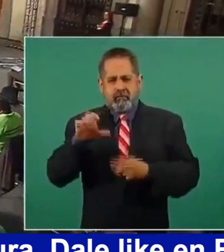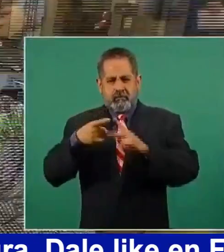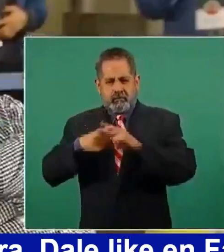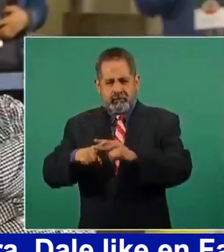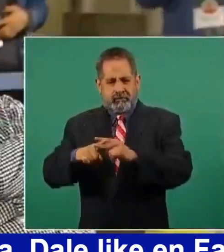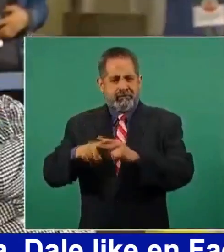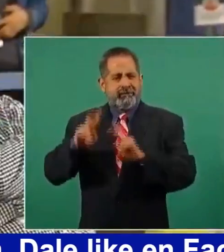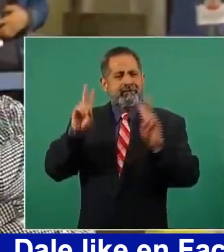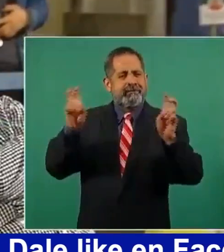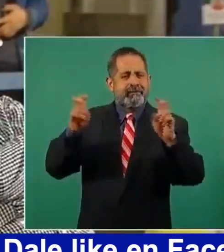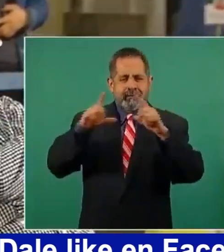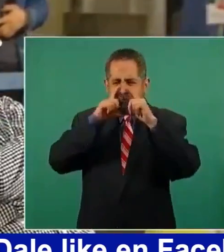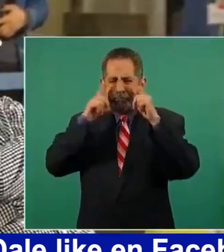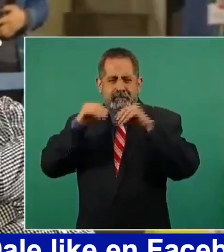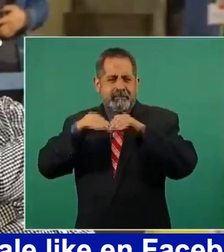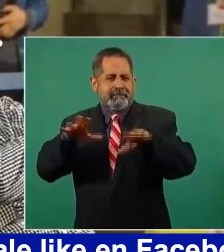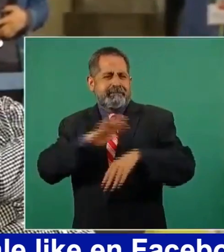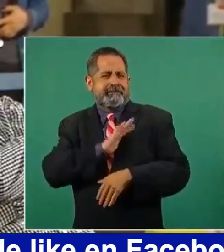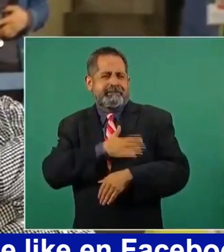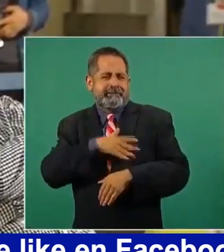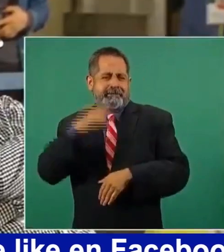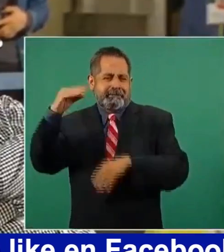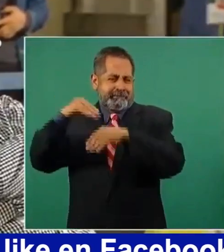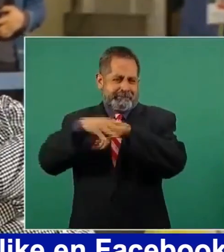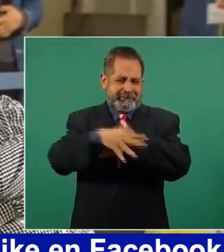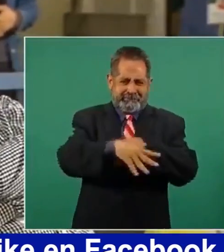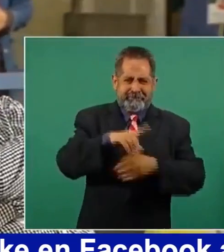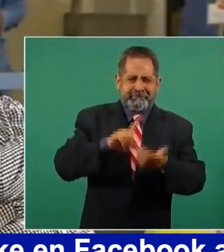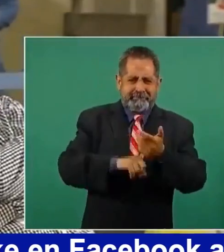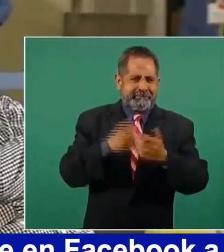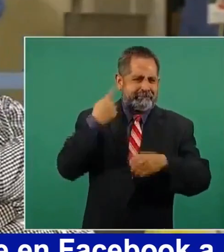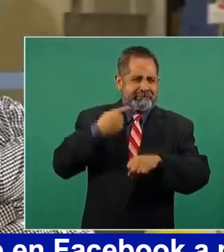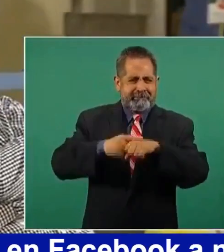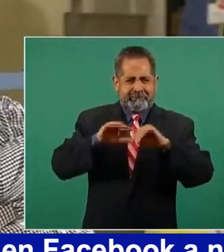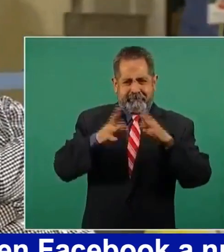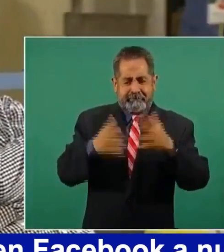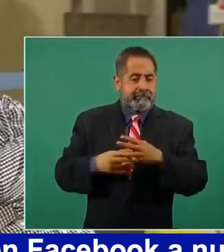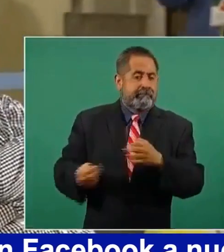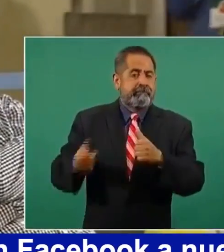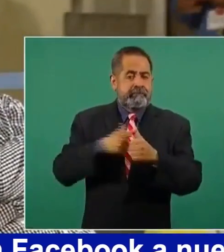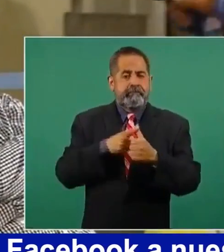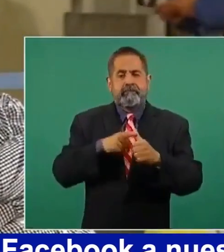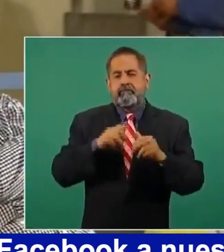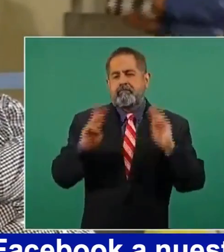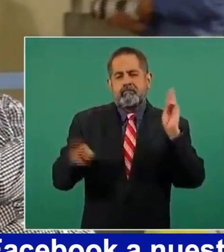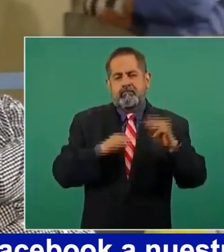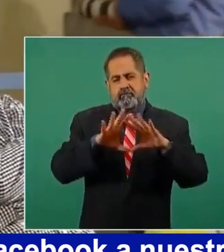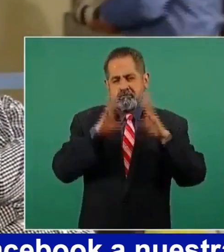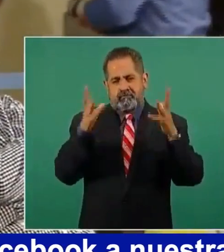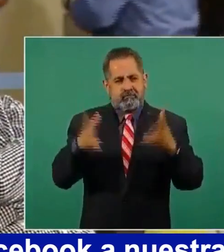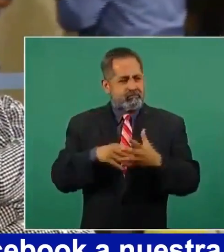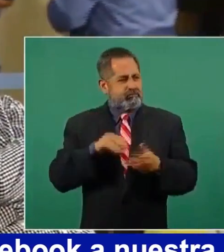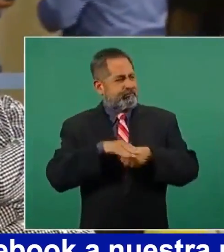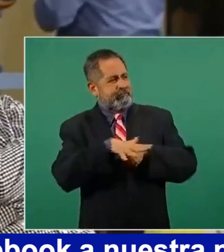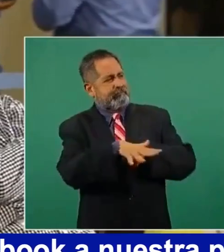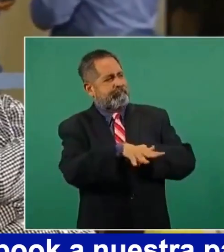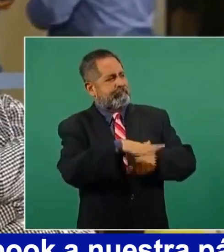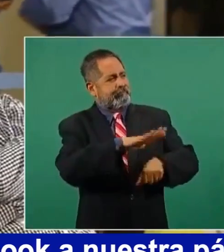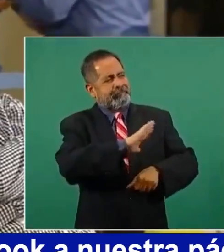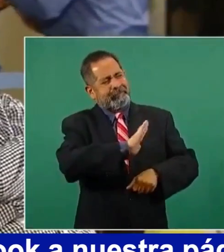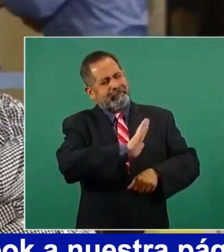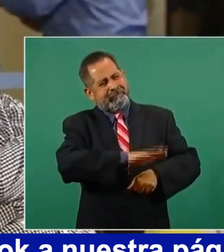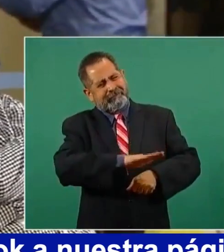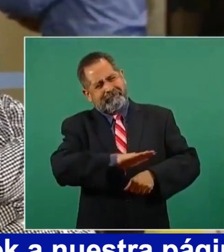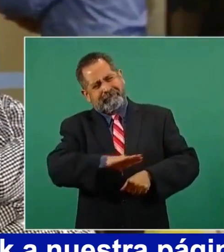ola atacó sobre todo a los lugares periféricos del mundo, donde fue terriblemente letal.